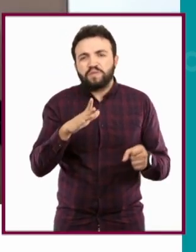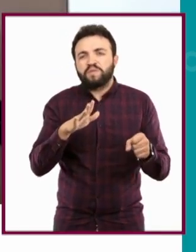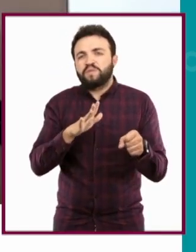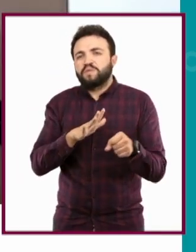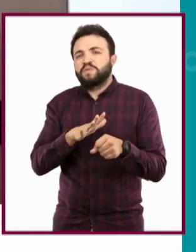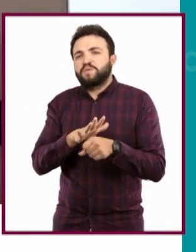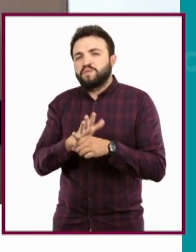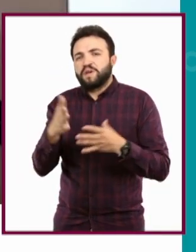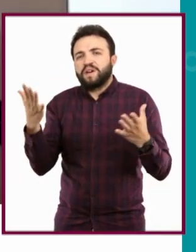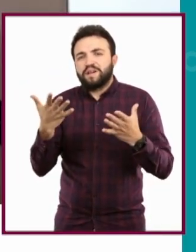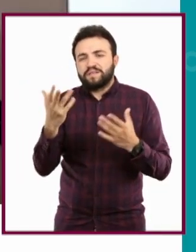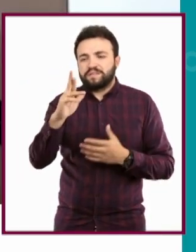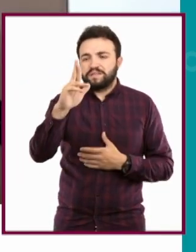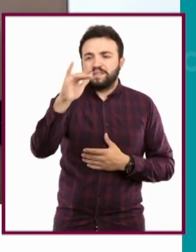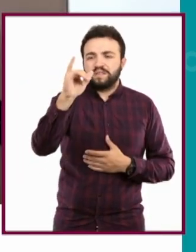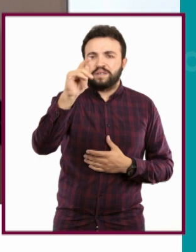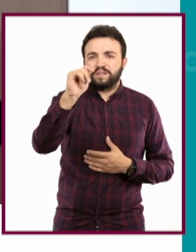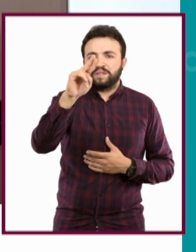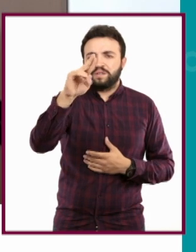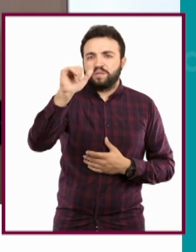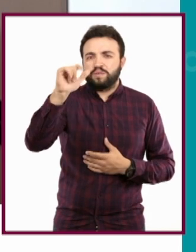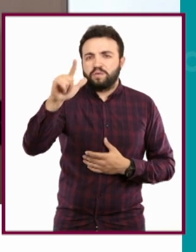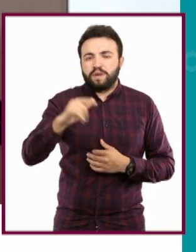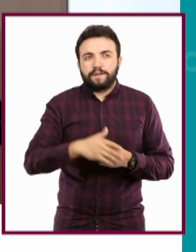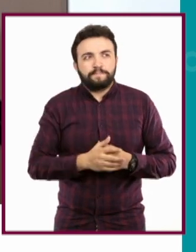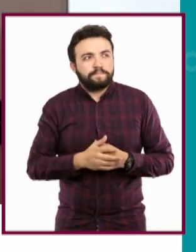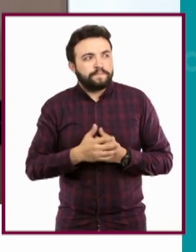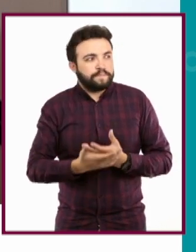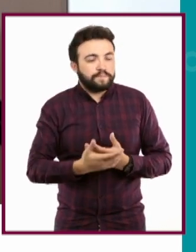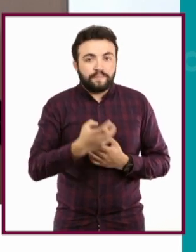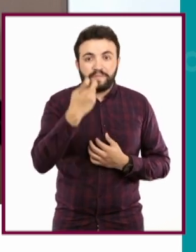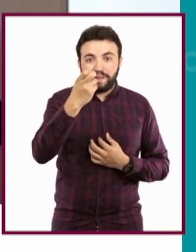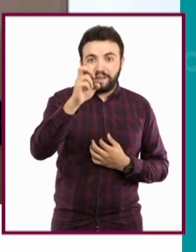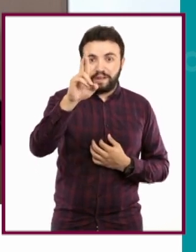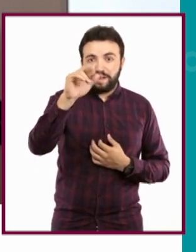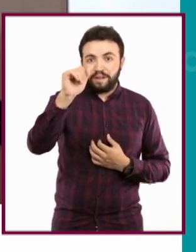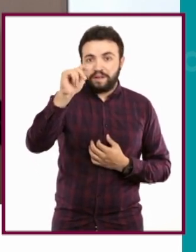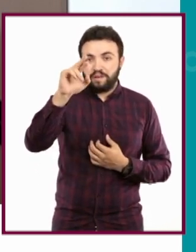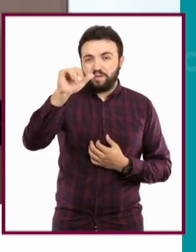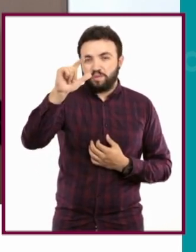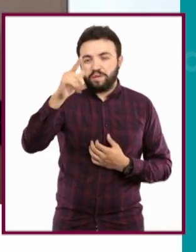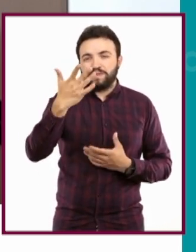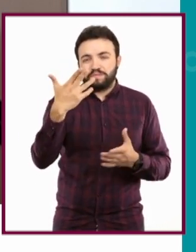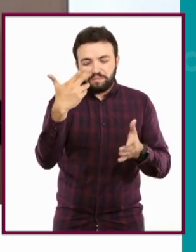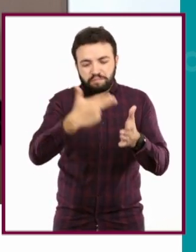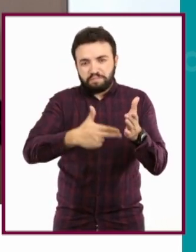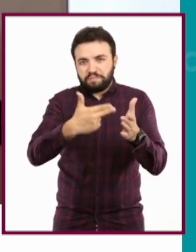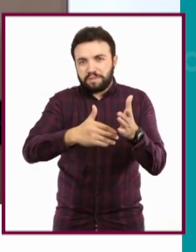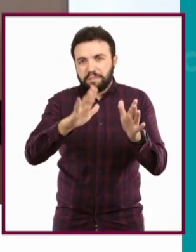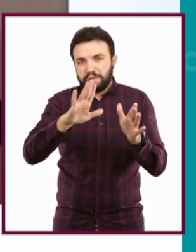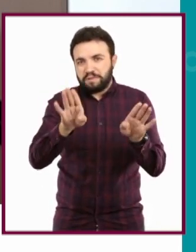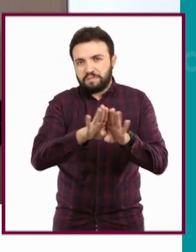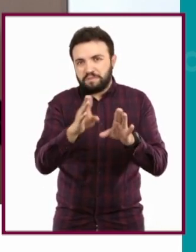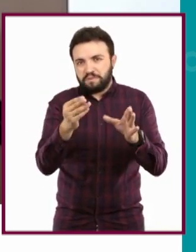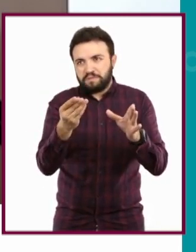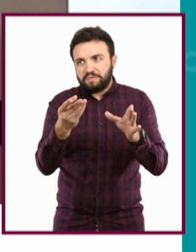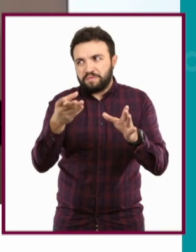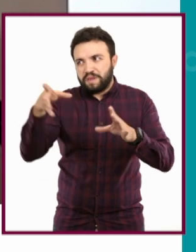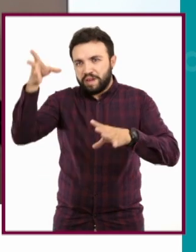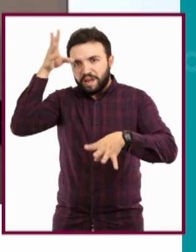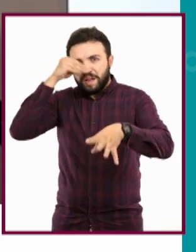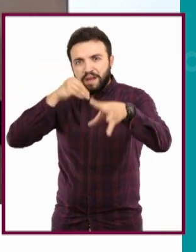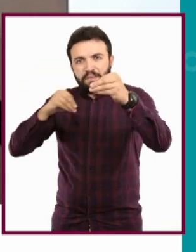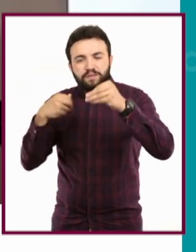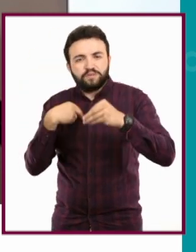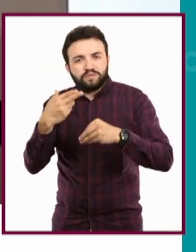Desde el punto de vista de la psicología, los rituales son herramientas terapéuticas, herramientas de aprendizaje.